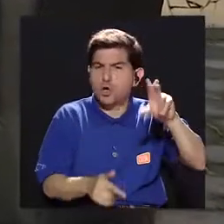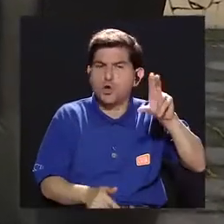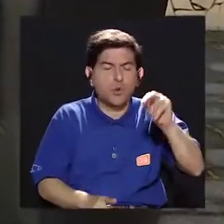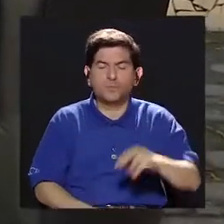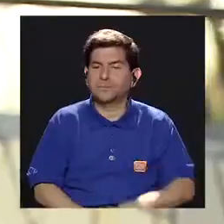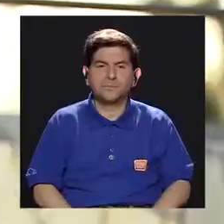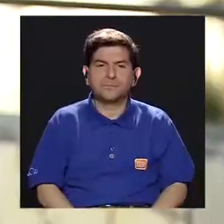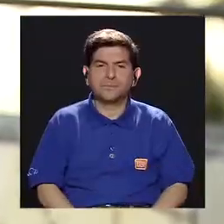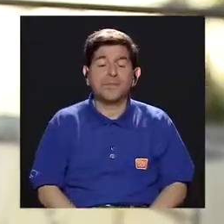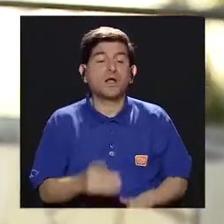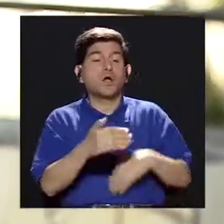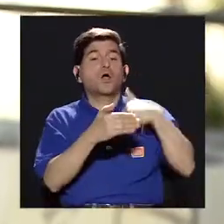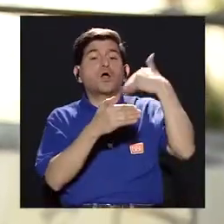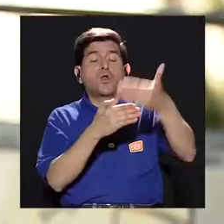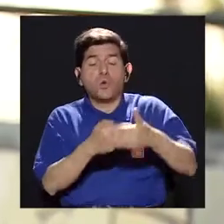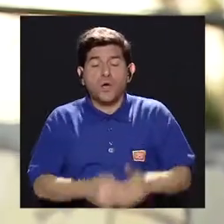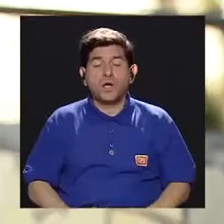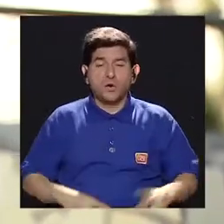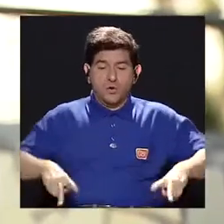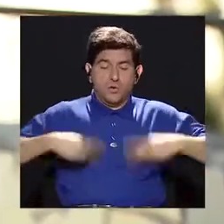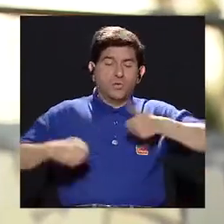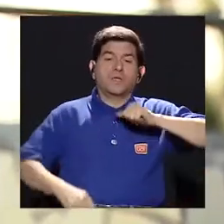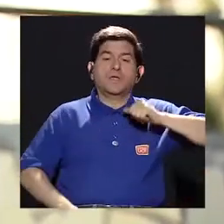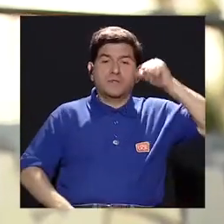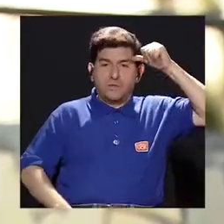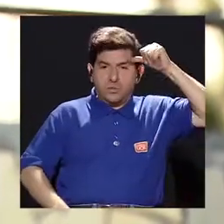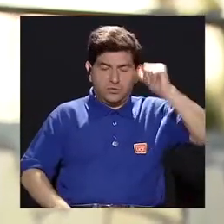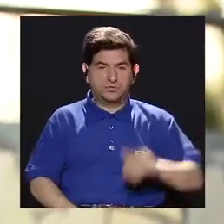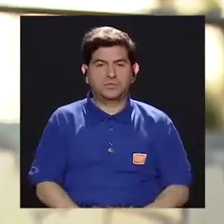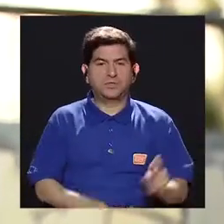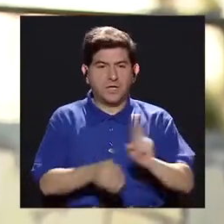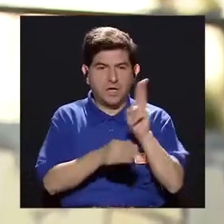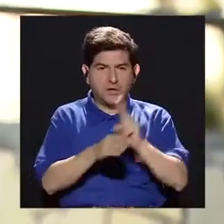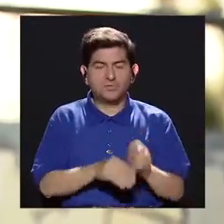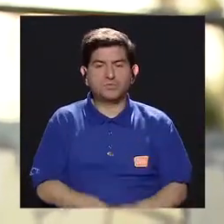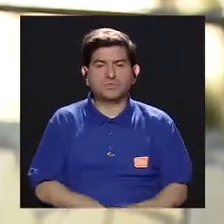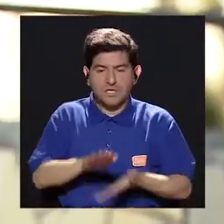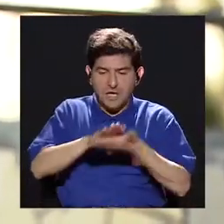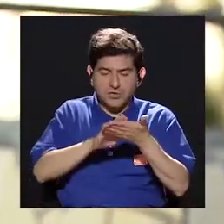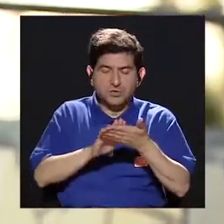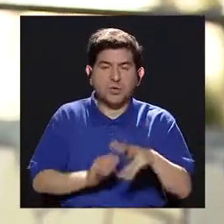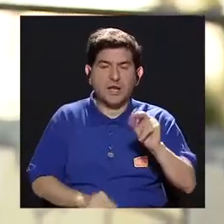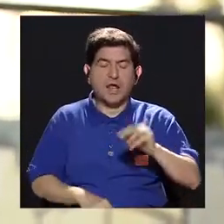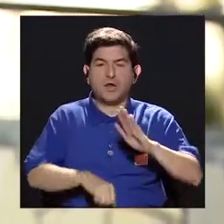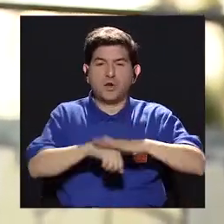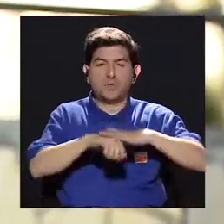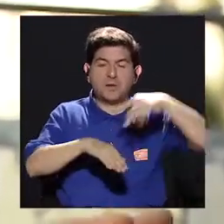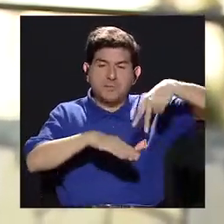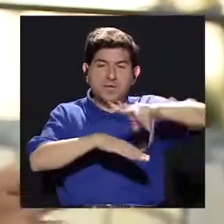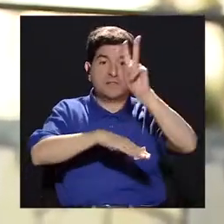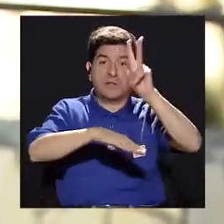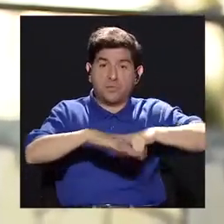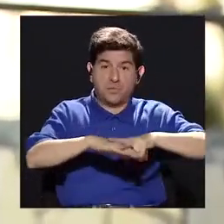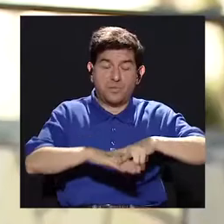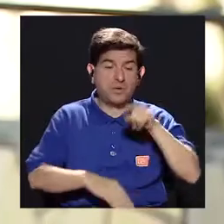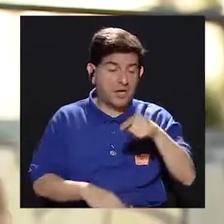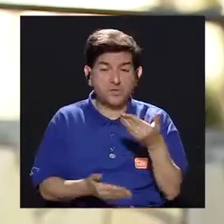tipo. Después, en nuestra vida adulta, usar suelas antideslizantes,